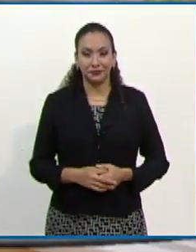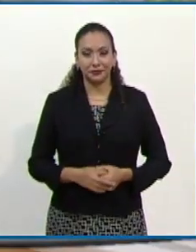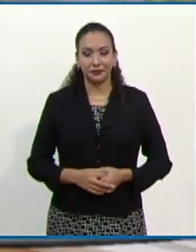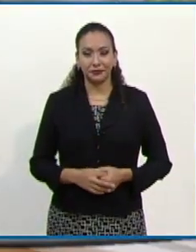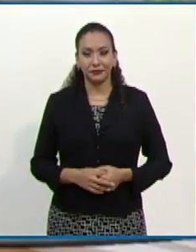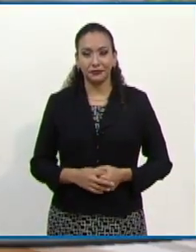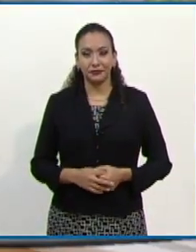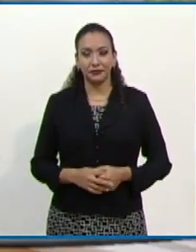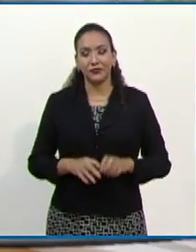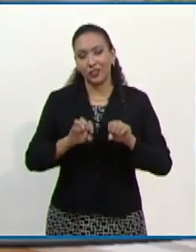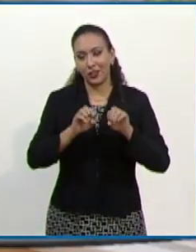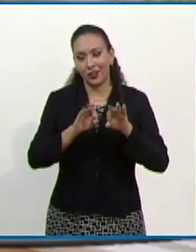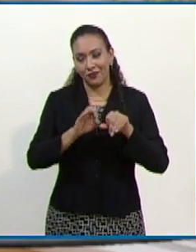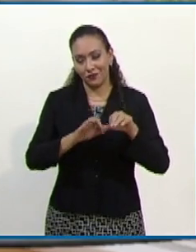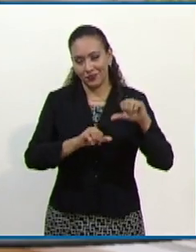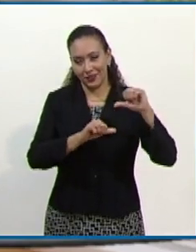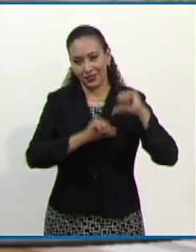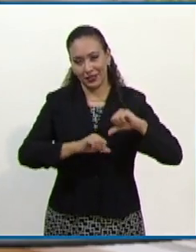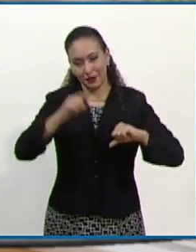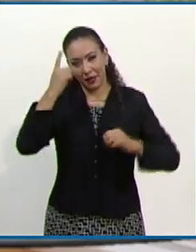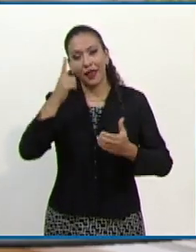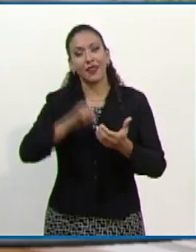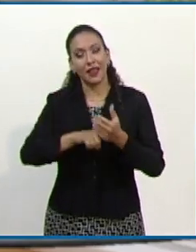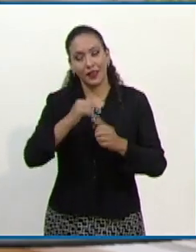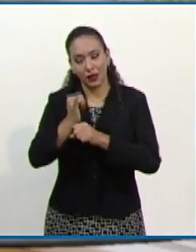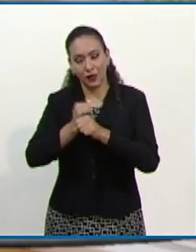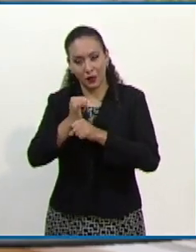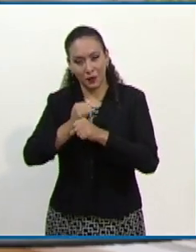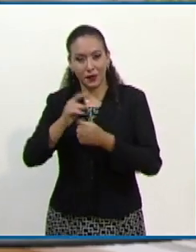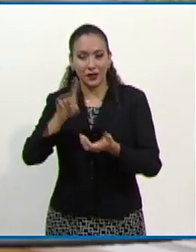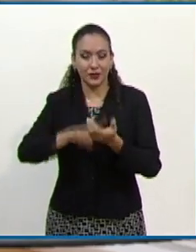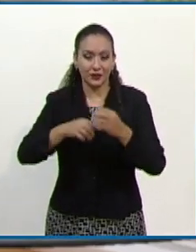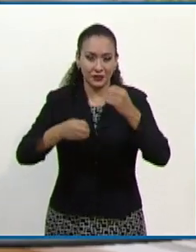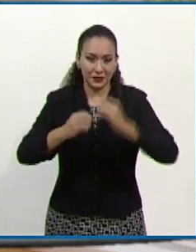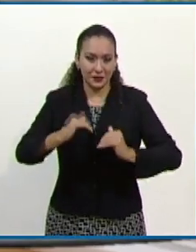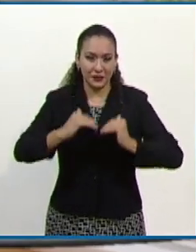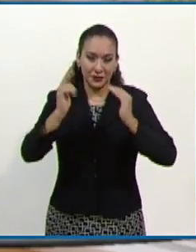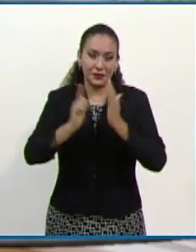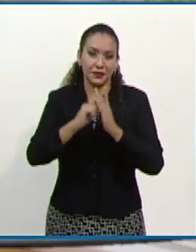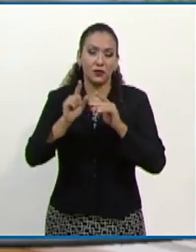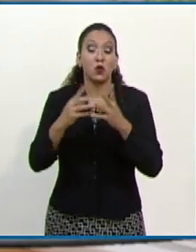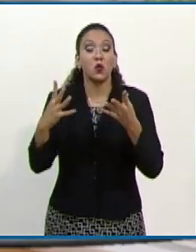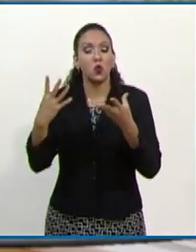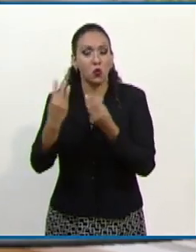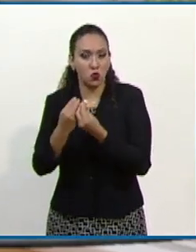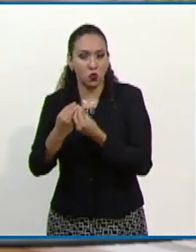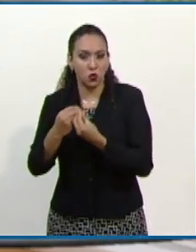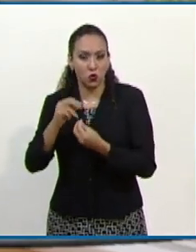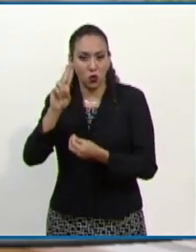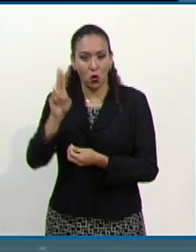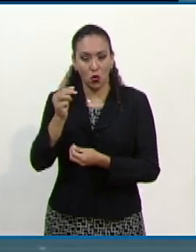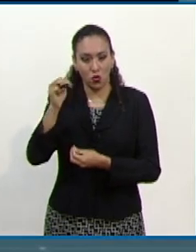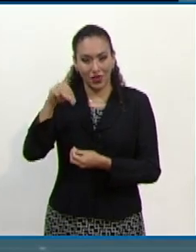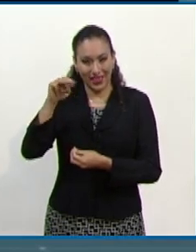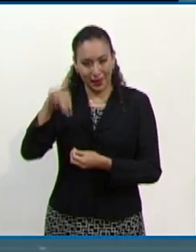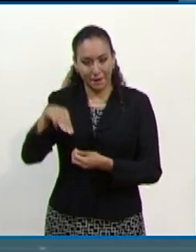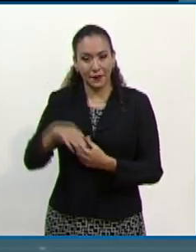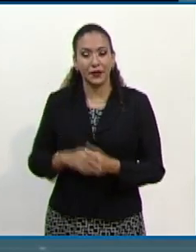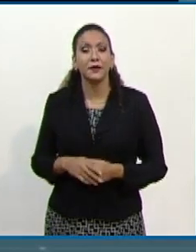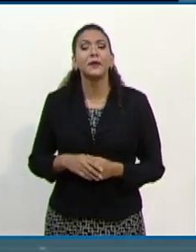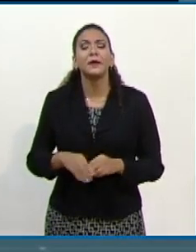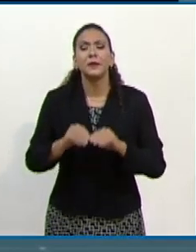El Centro de Estudios Constitucionales de la Suprema Corte y el Instituto de Investigaciones Jurídicas de la UNAM lanzaron el concurso de ensayo